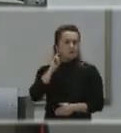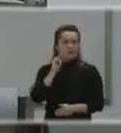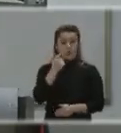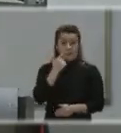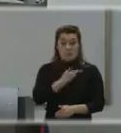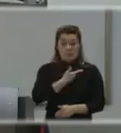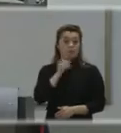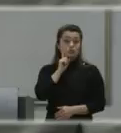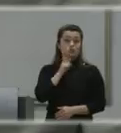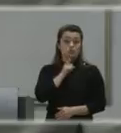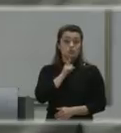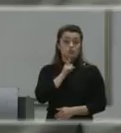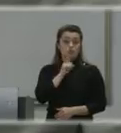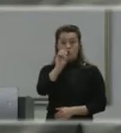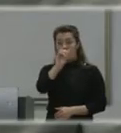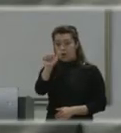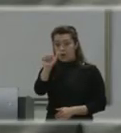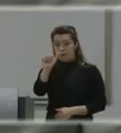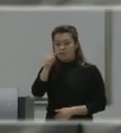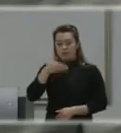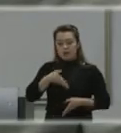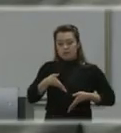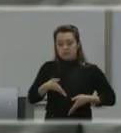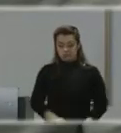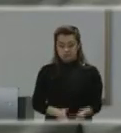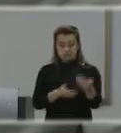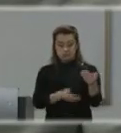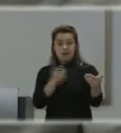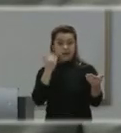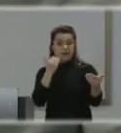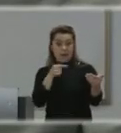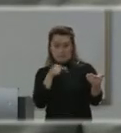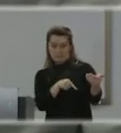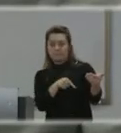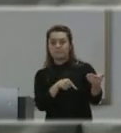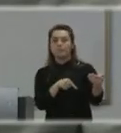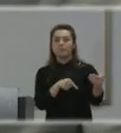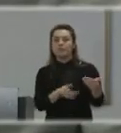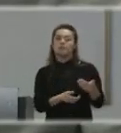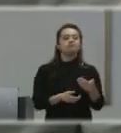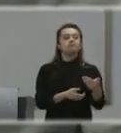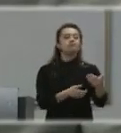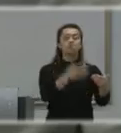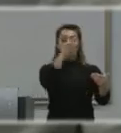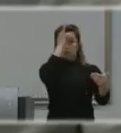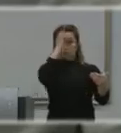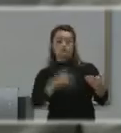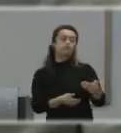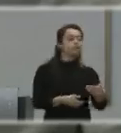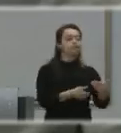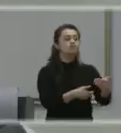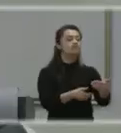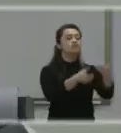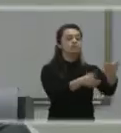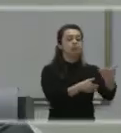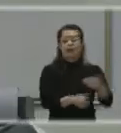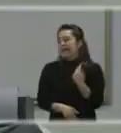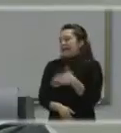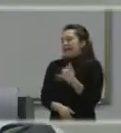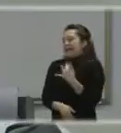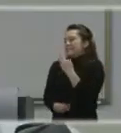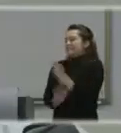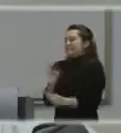padres sordos que tenían una niña, fueron a un centro de salud, les dijeron que tenían que darle un